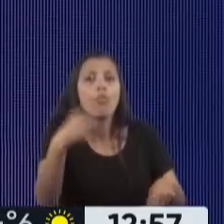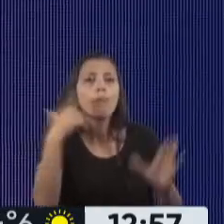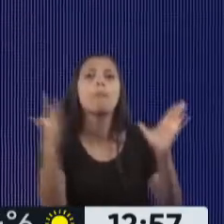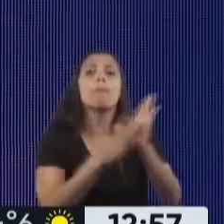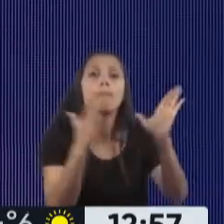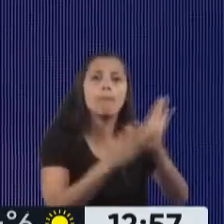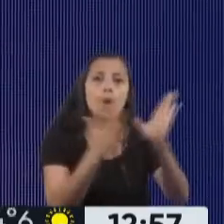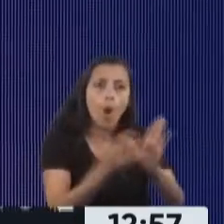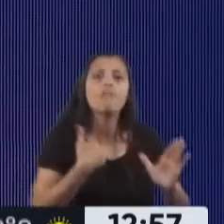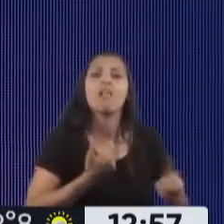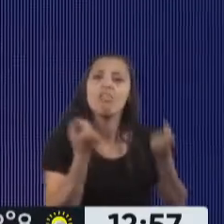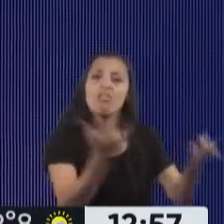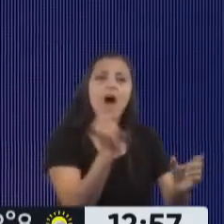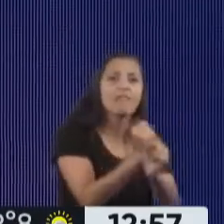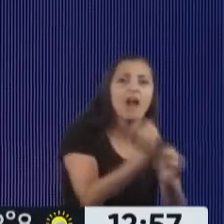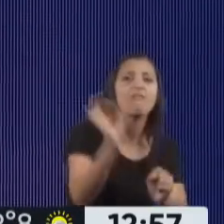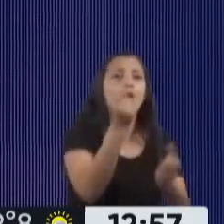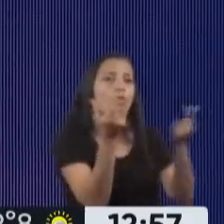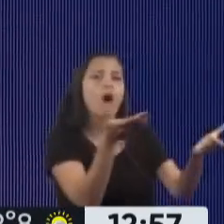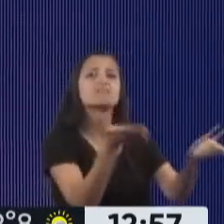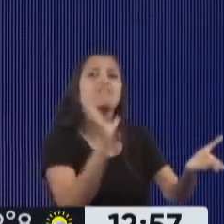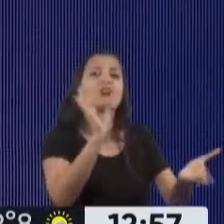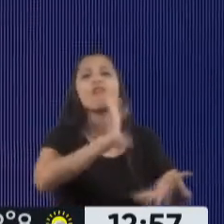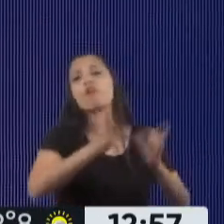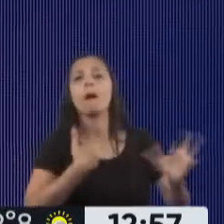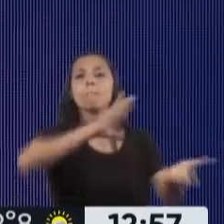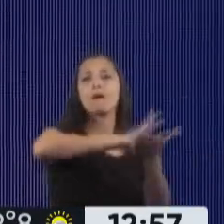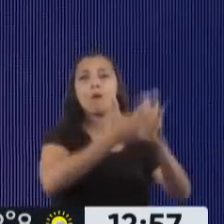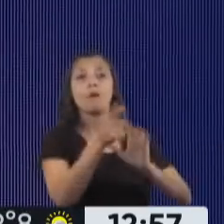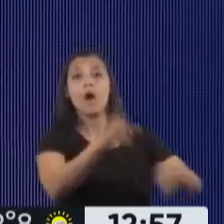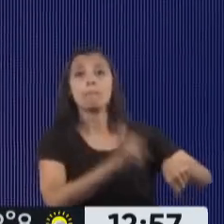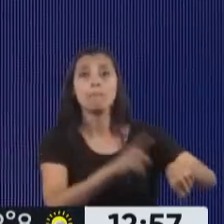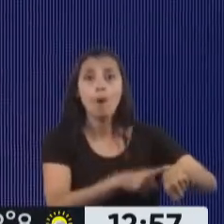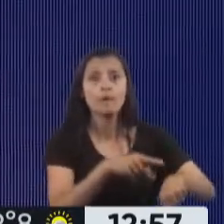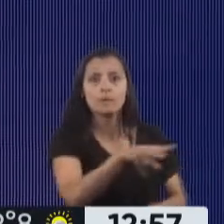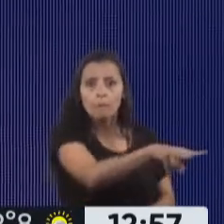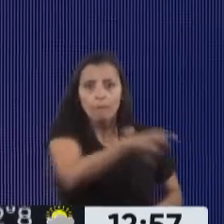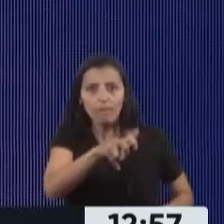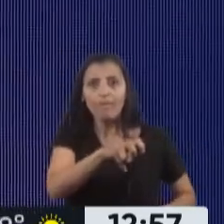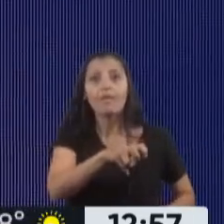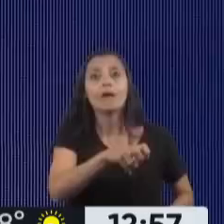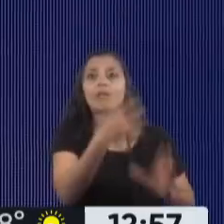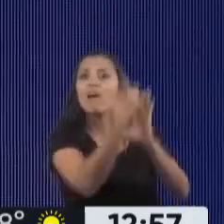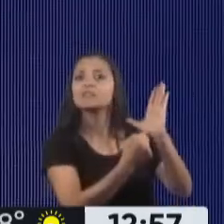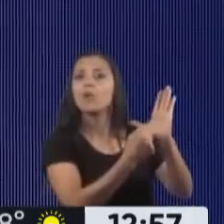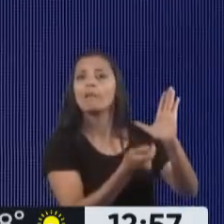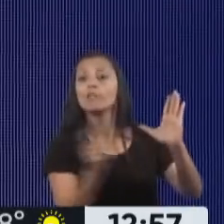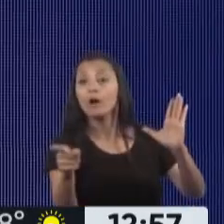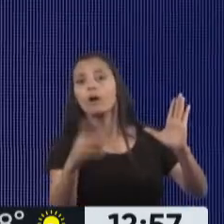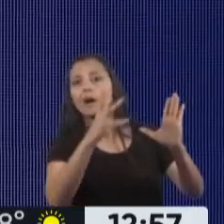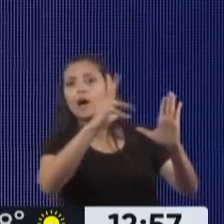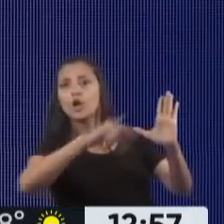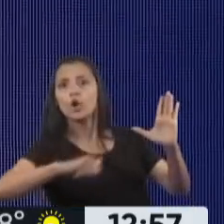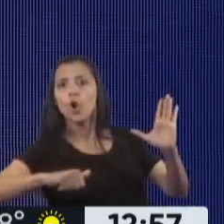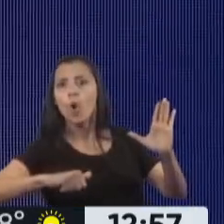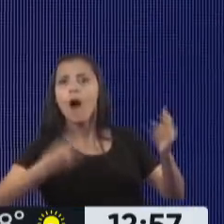de que habían prestado el servicio, en ese momento era cuando le cobraban el peaje. Y ahí era cuando le